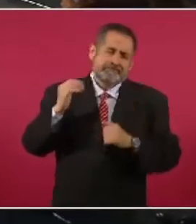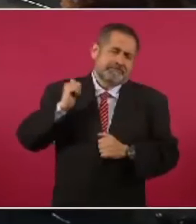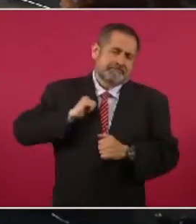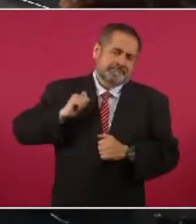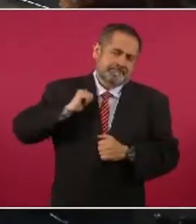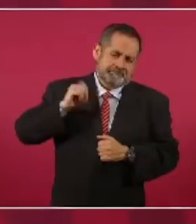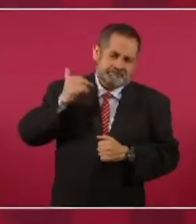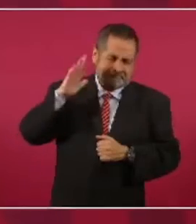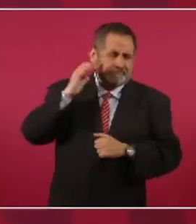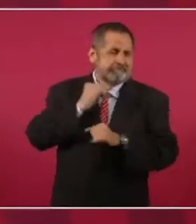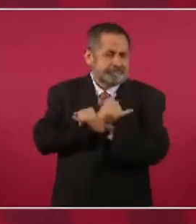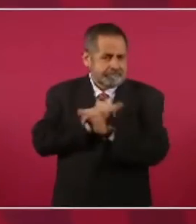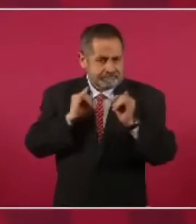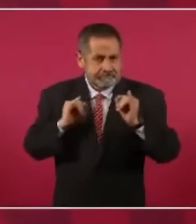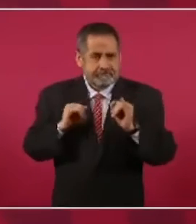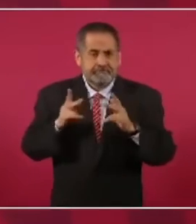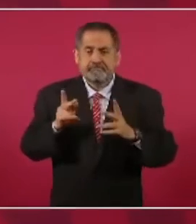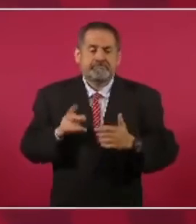pues